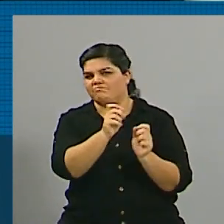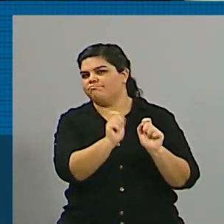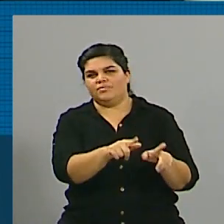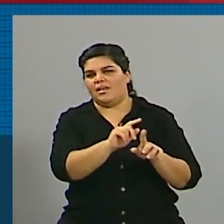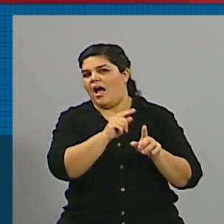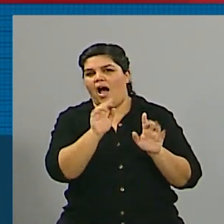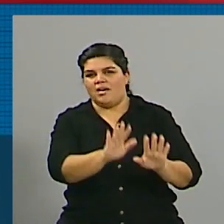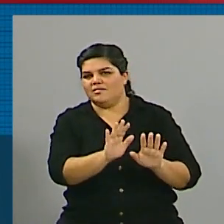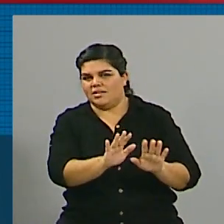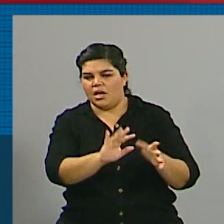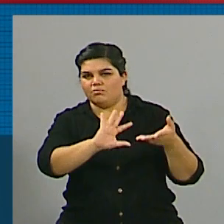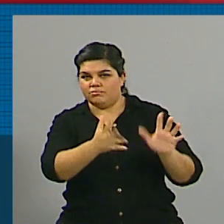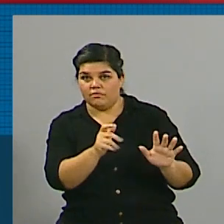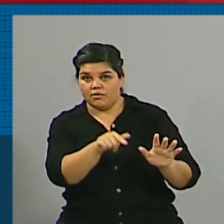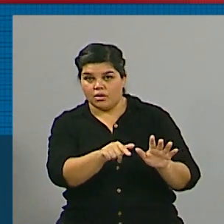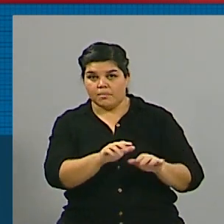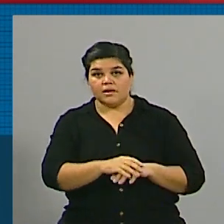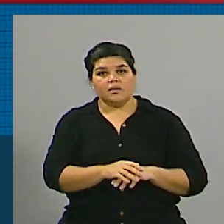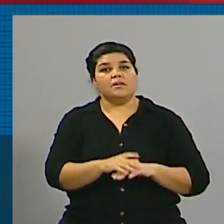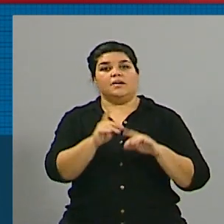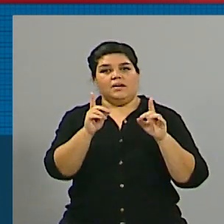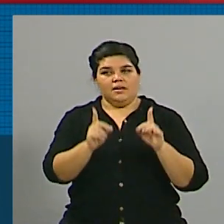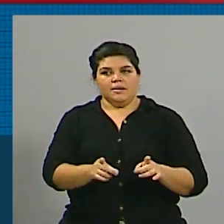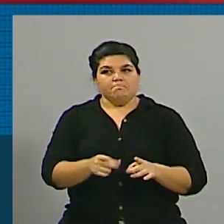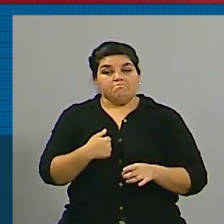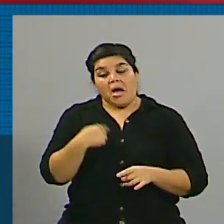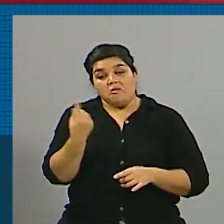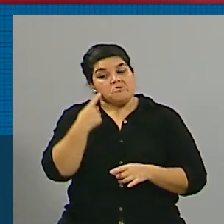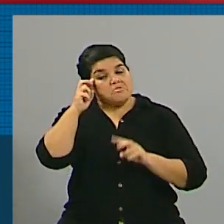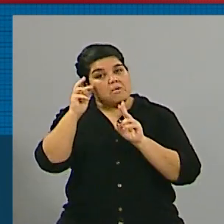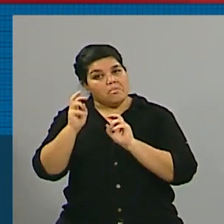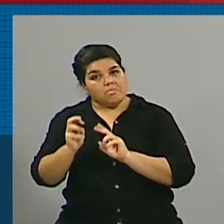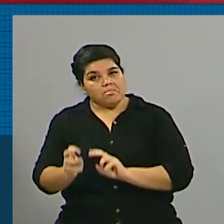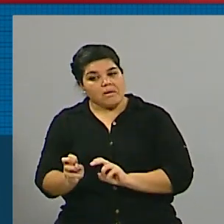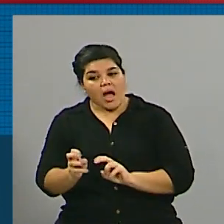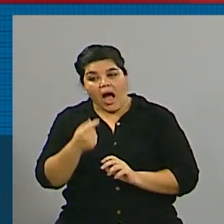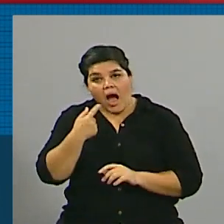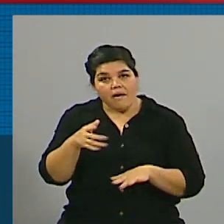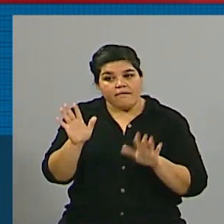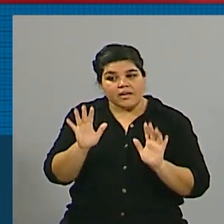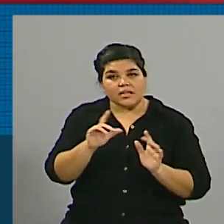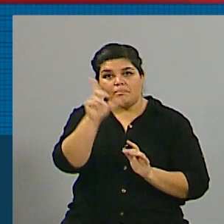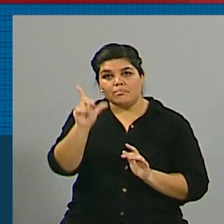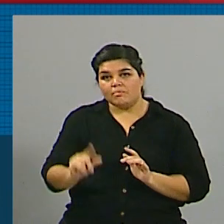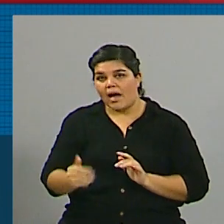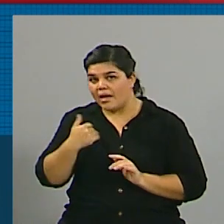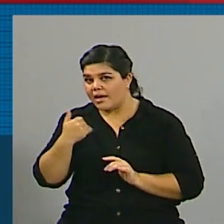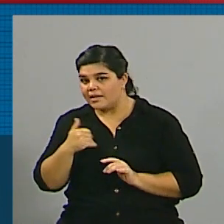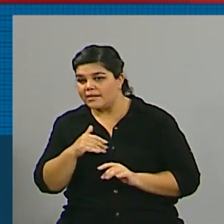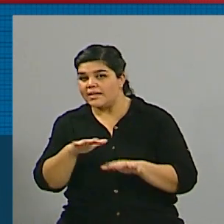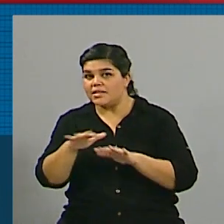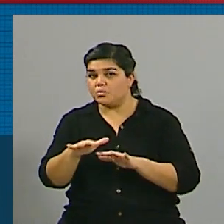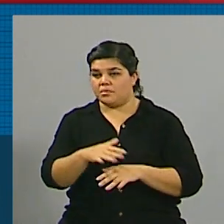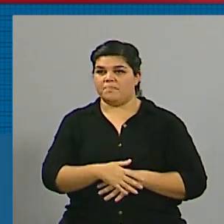que a partir de eso analicemos algo que sería tal vez un escenario posible en nuestro país, una de las consultoras decía, bueno, si